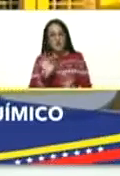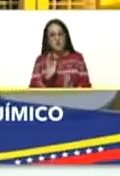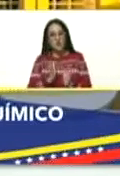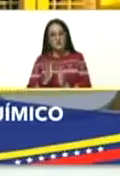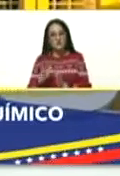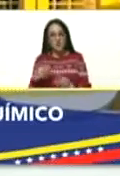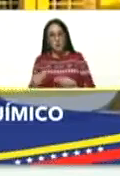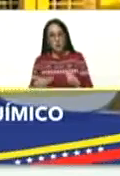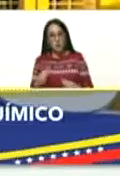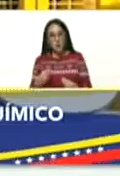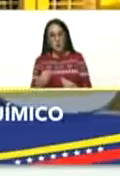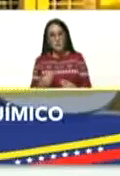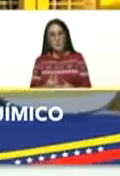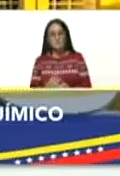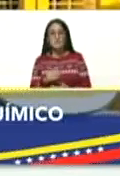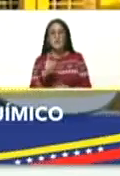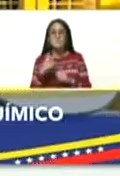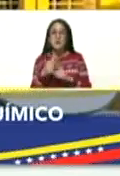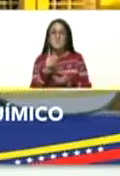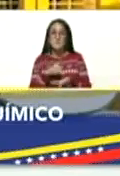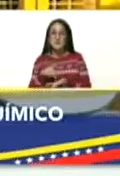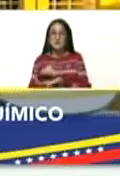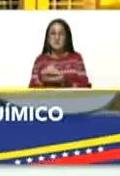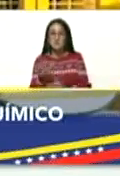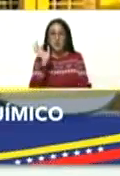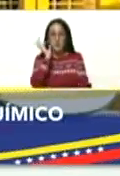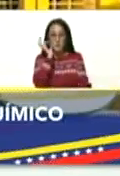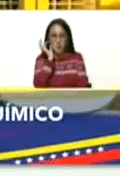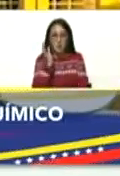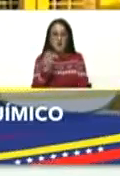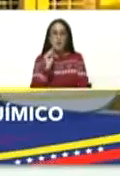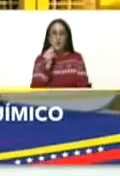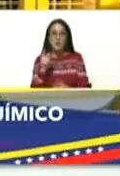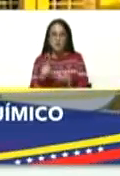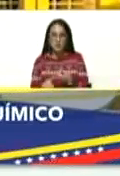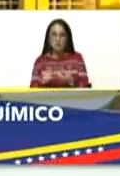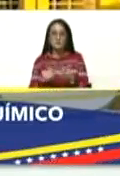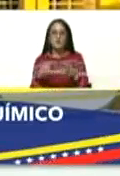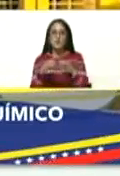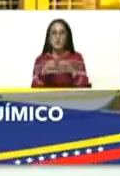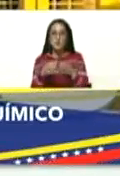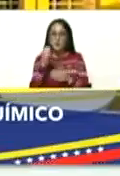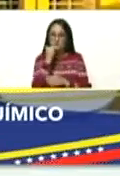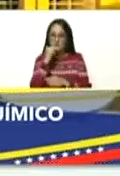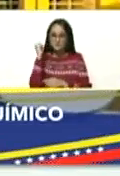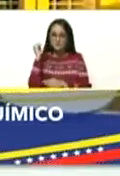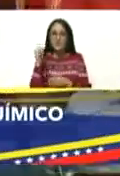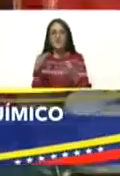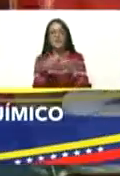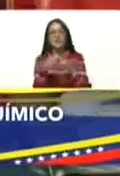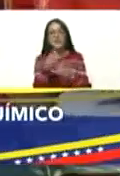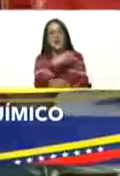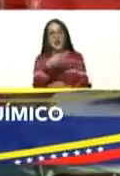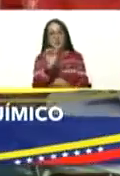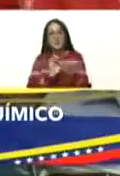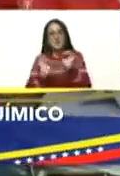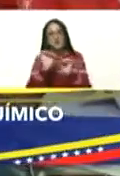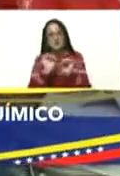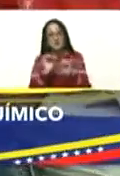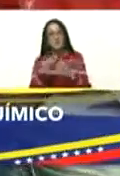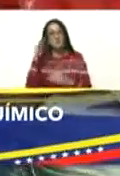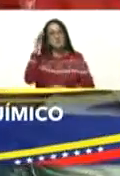organización y su participación, las mujeres, la juventud, el sindicato, los delegados de prevención, la